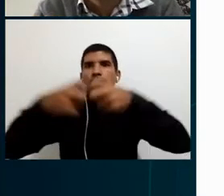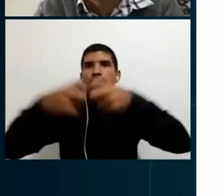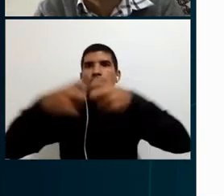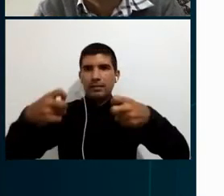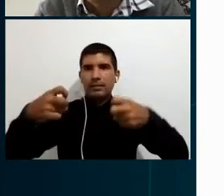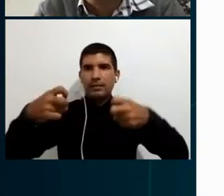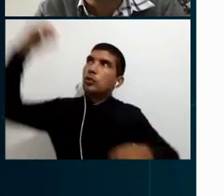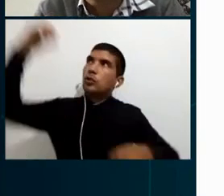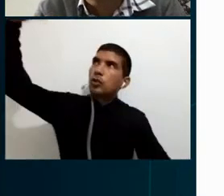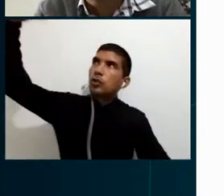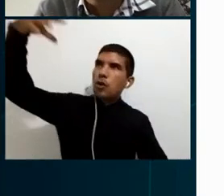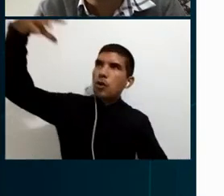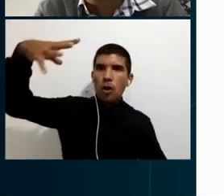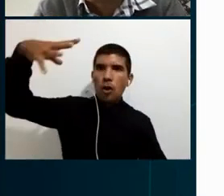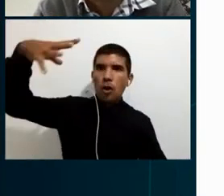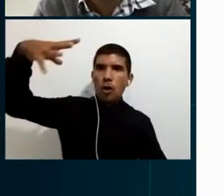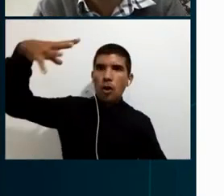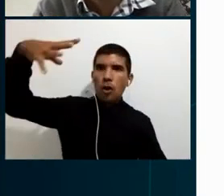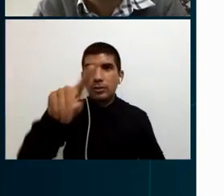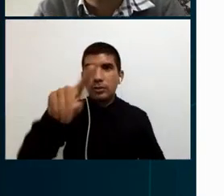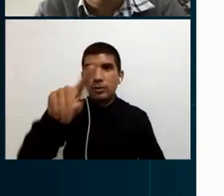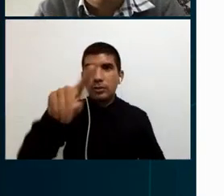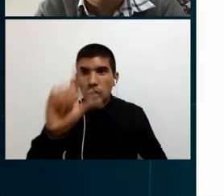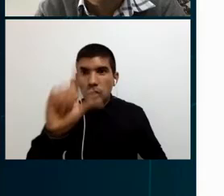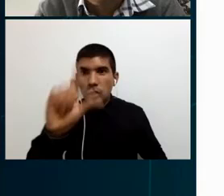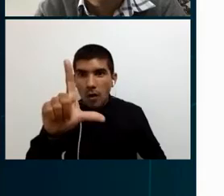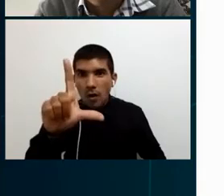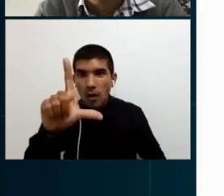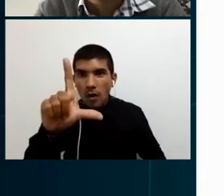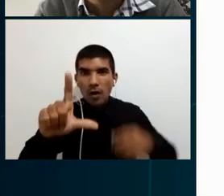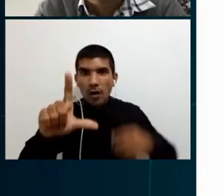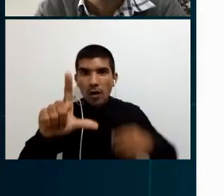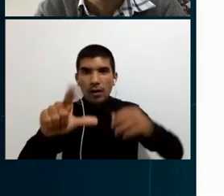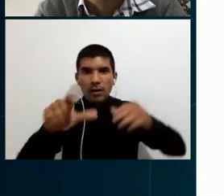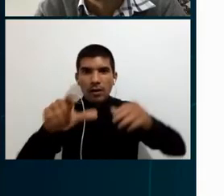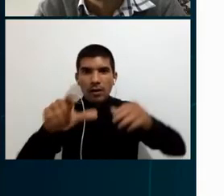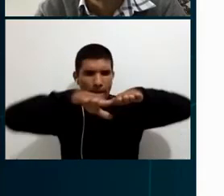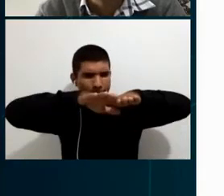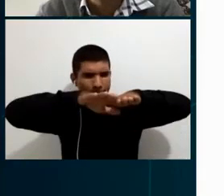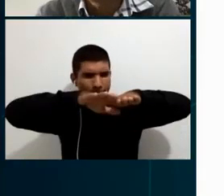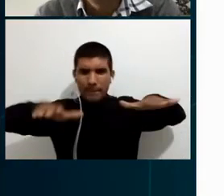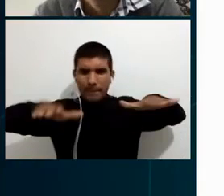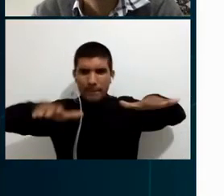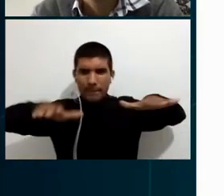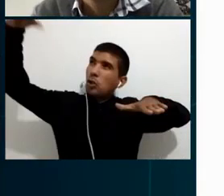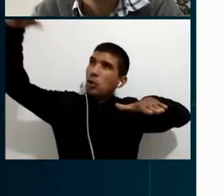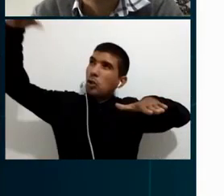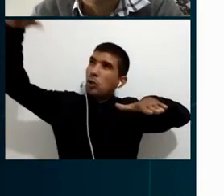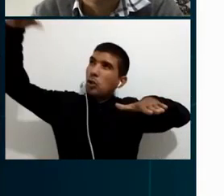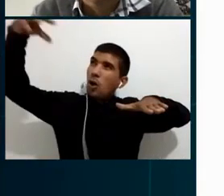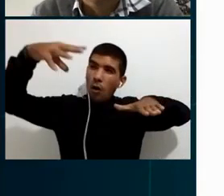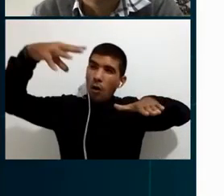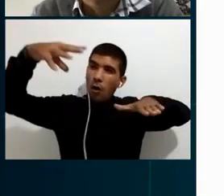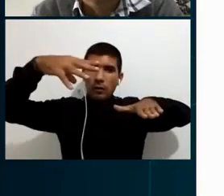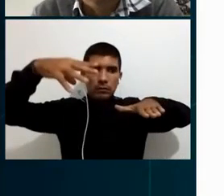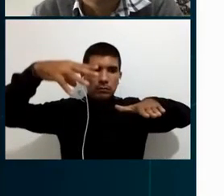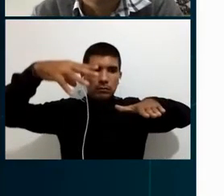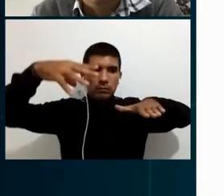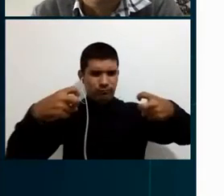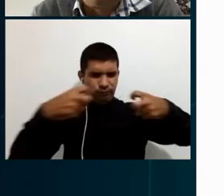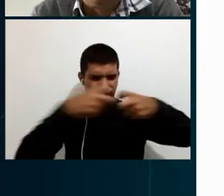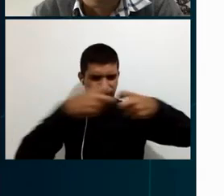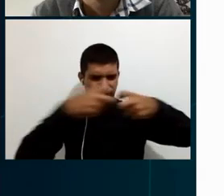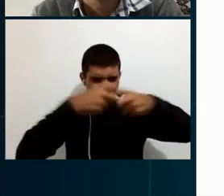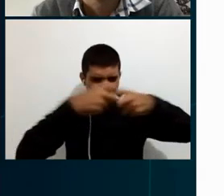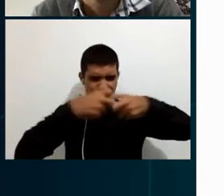solares, una solución de energía transactiva en funcionamiento. En el tema de